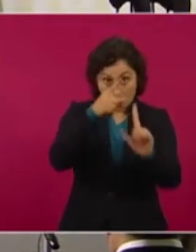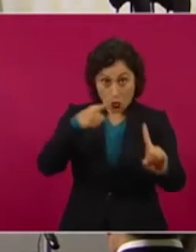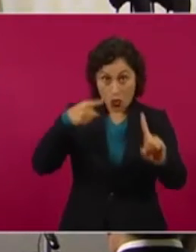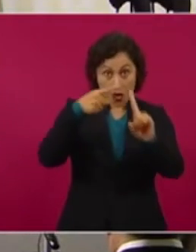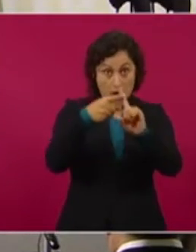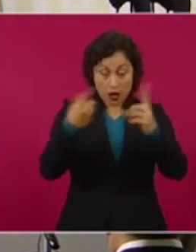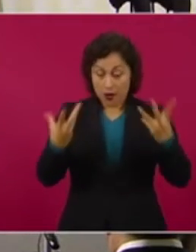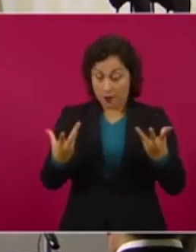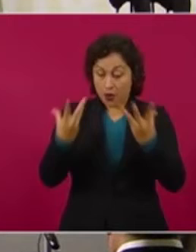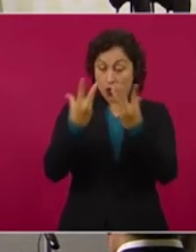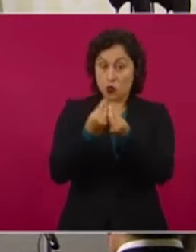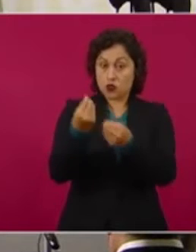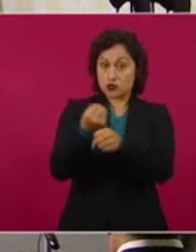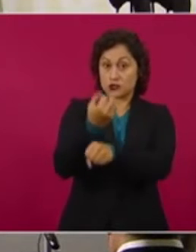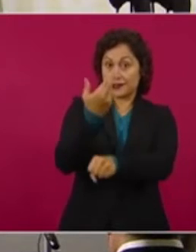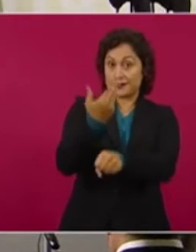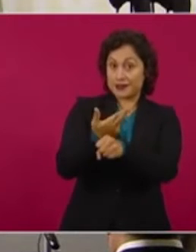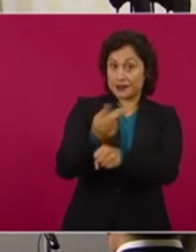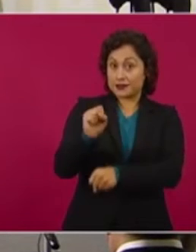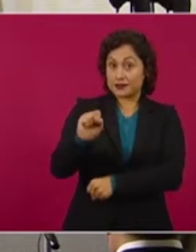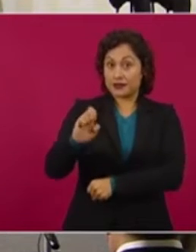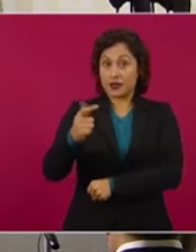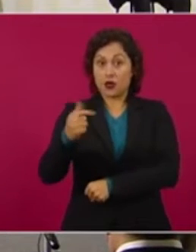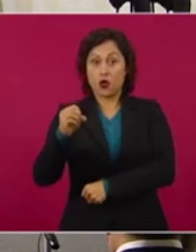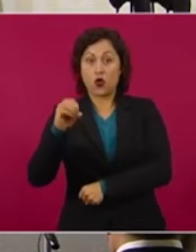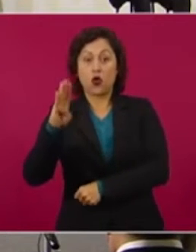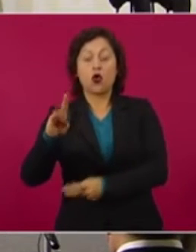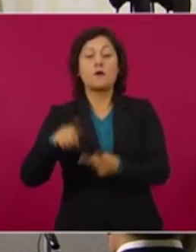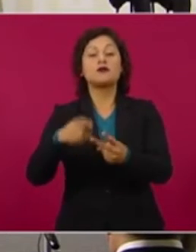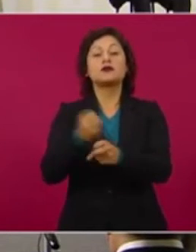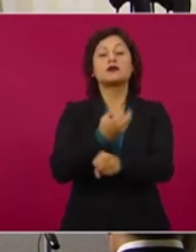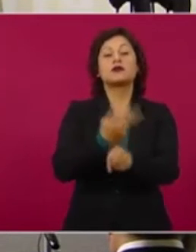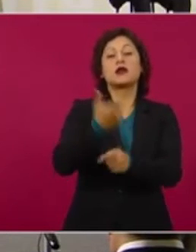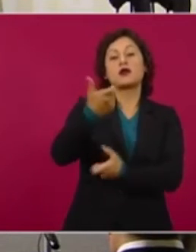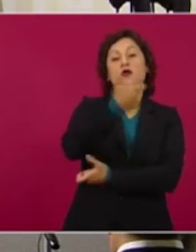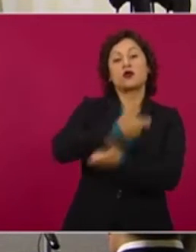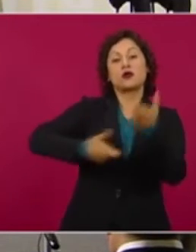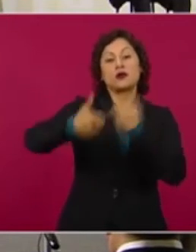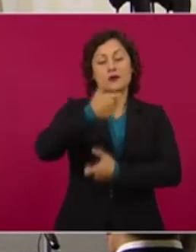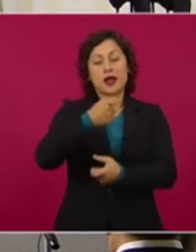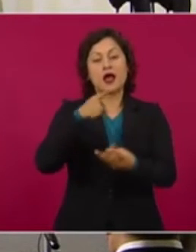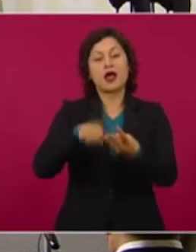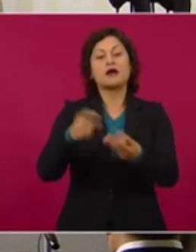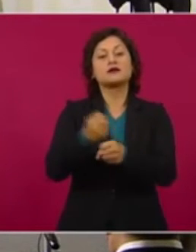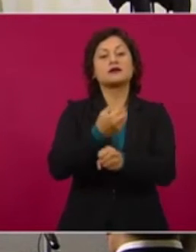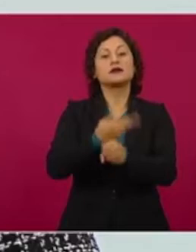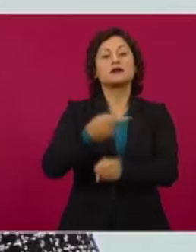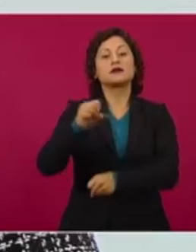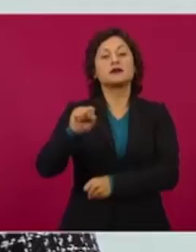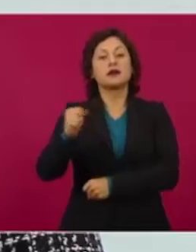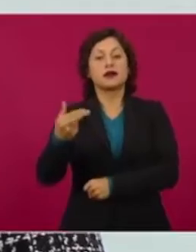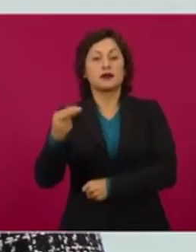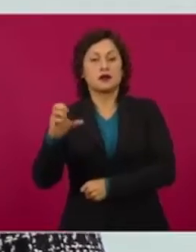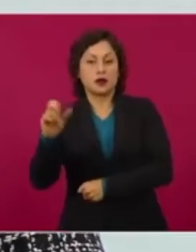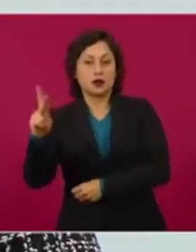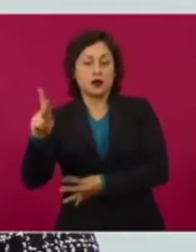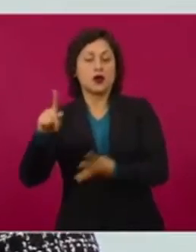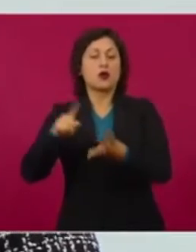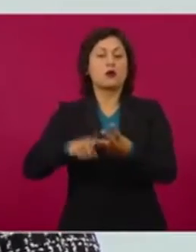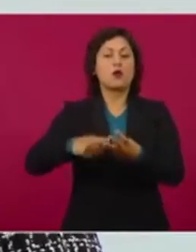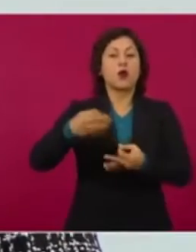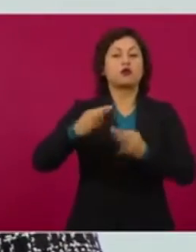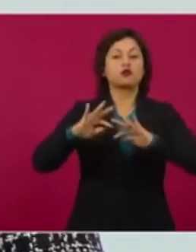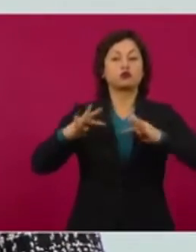de Gobernación, la Secretaría de Economía y la Secretaría de Hacienda, la Consejería Jurídica y